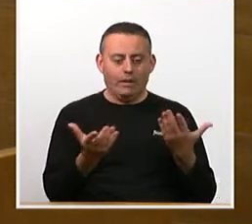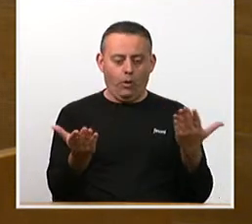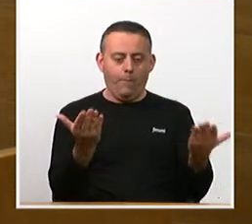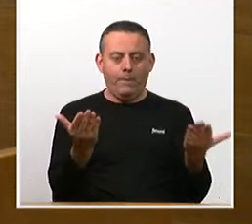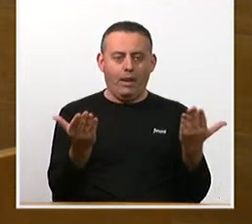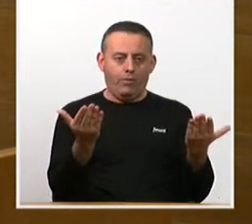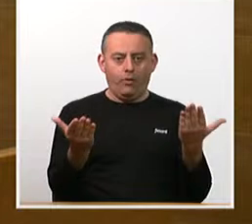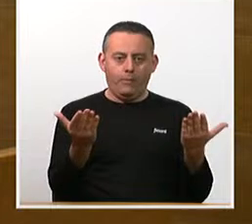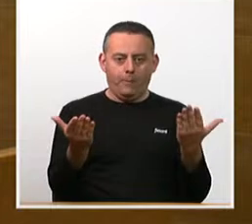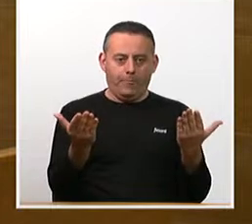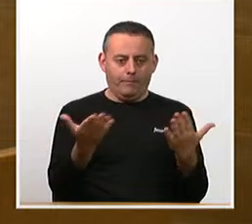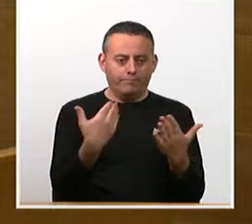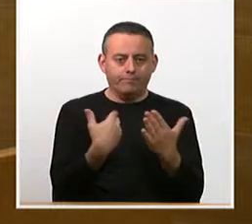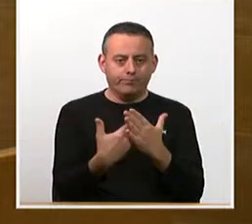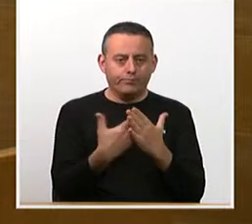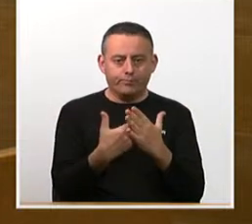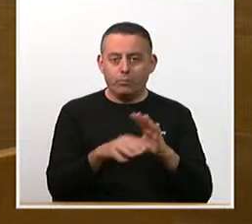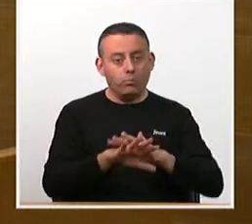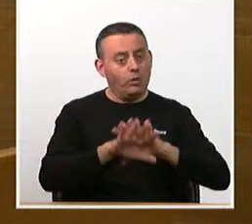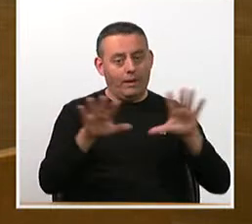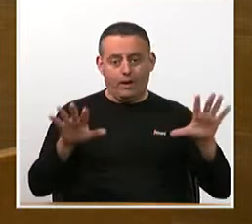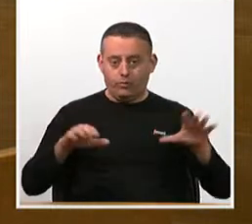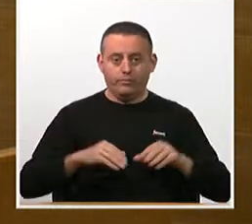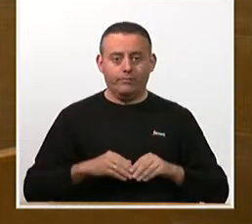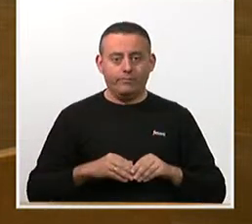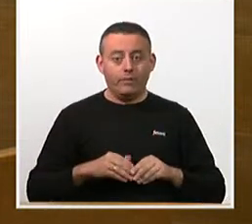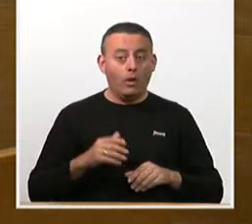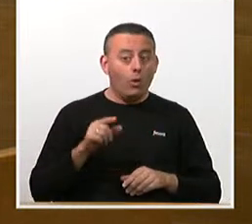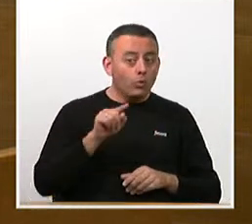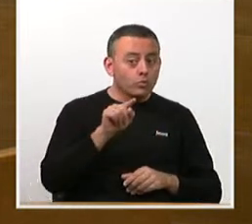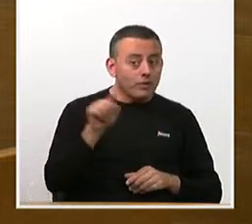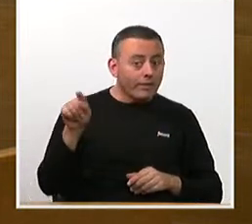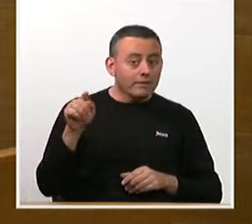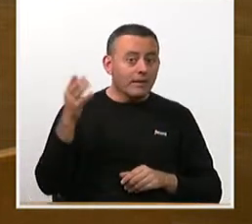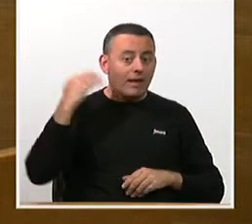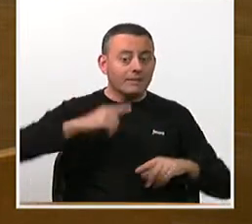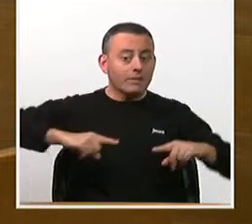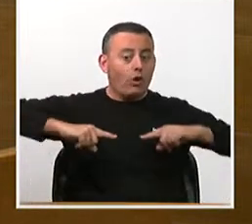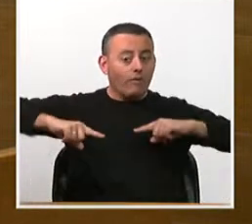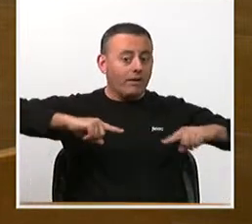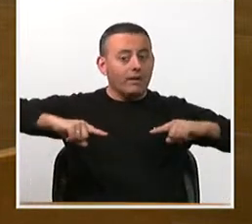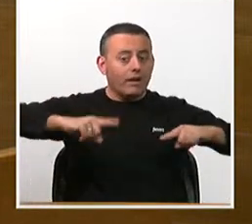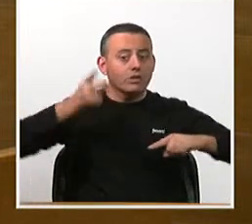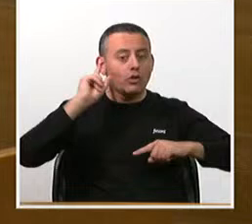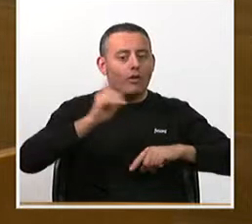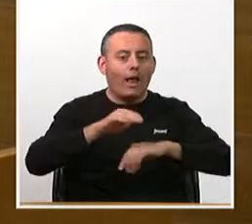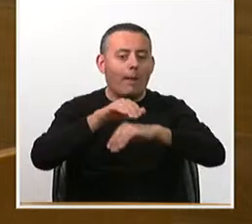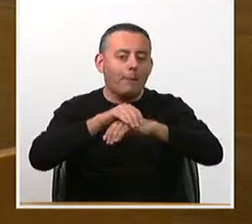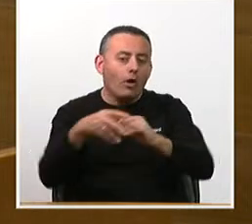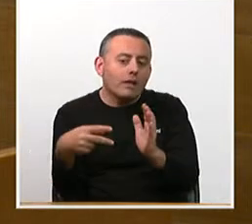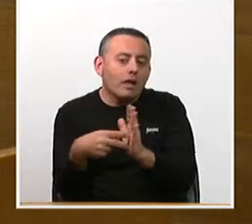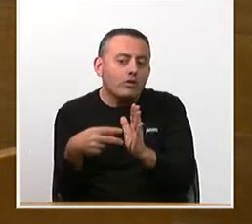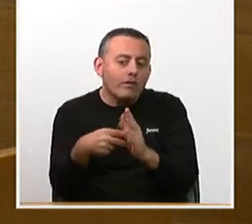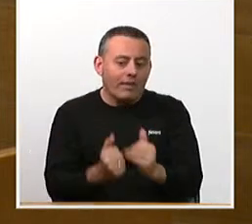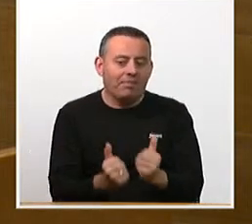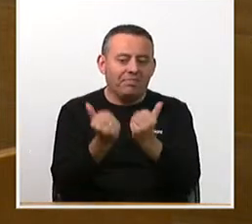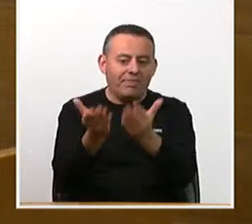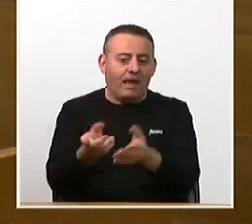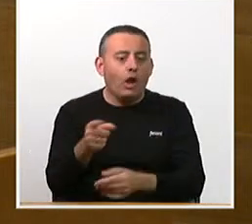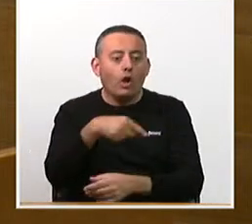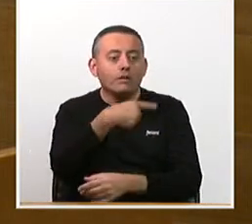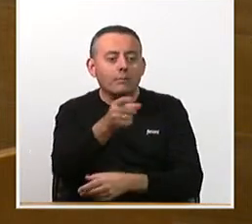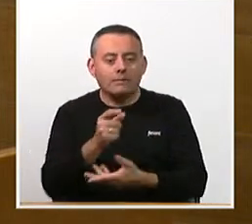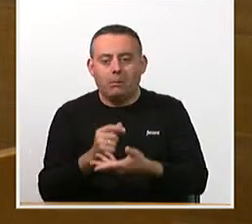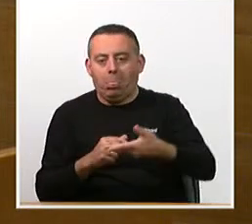negro sobre blanco salta a la vista ustedes gobernaban solo para amiguetes y ya le digo le